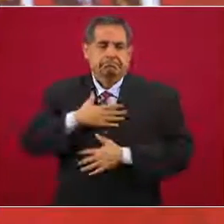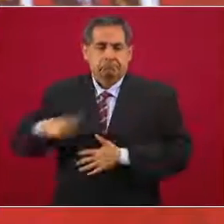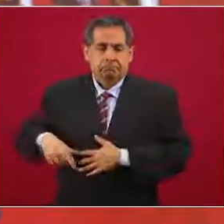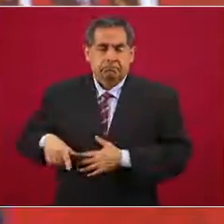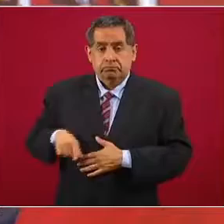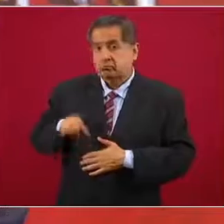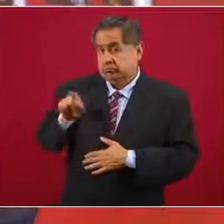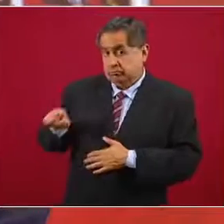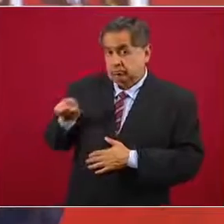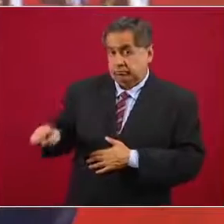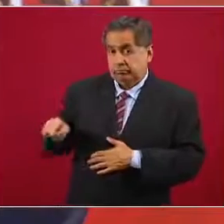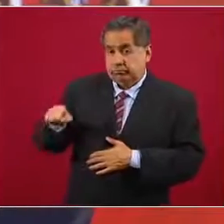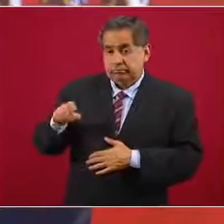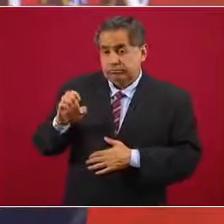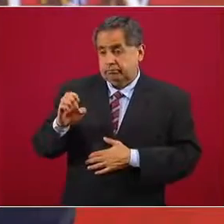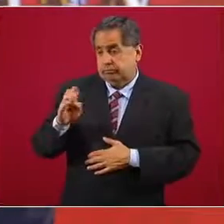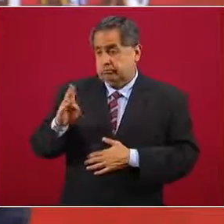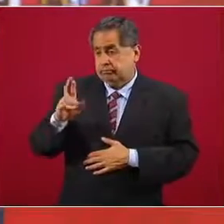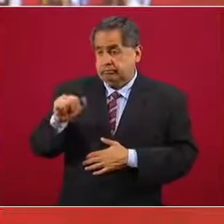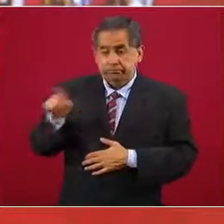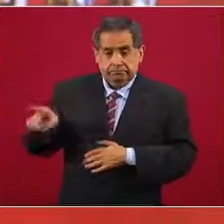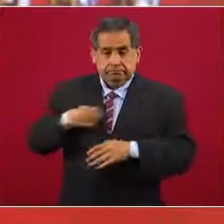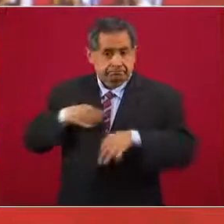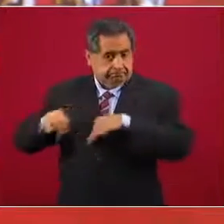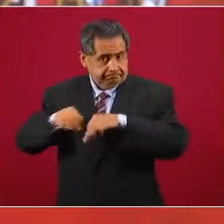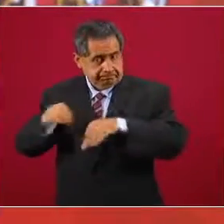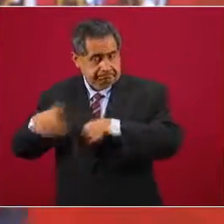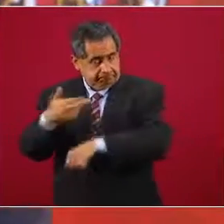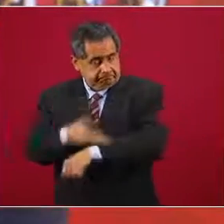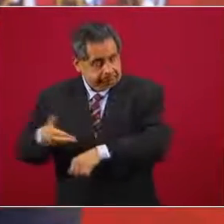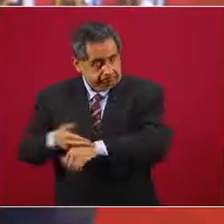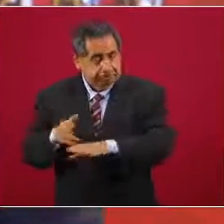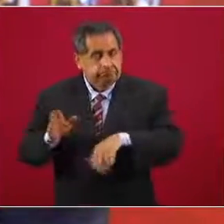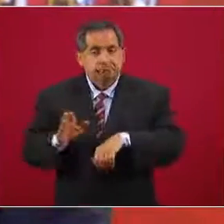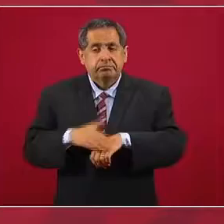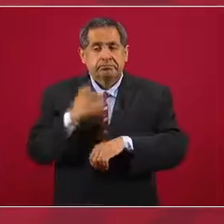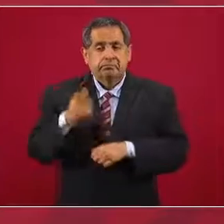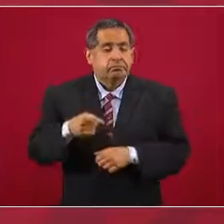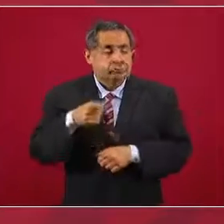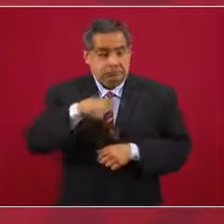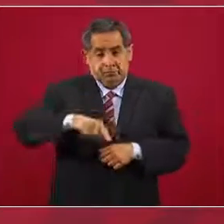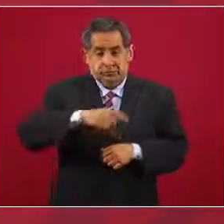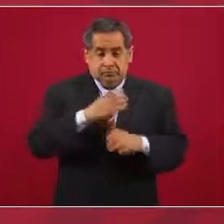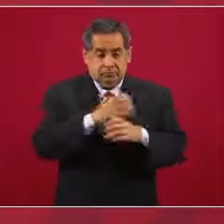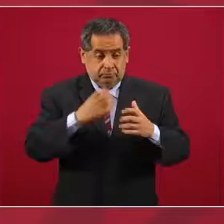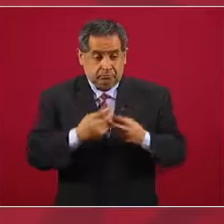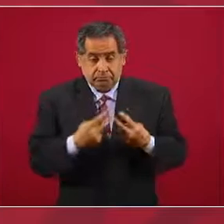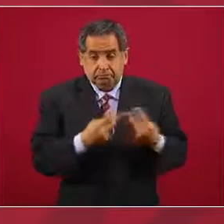Marcelo tiene que hacer su trabajo, porque son bienes